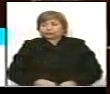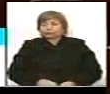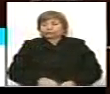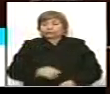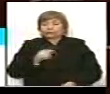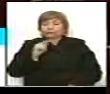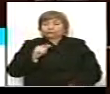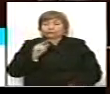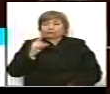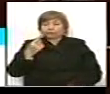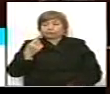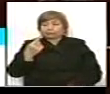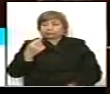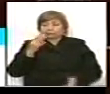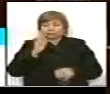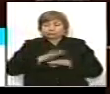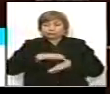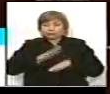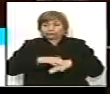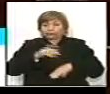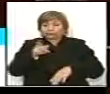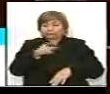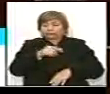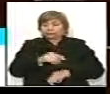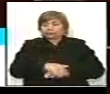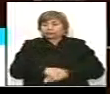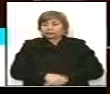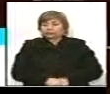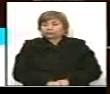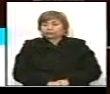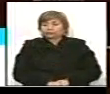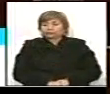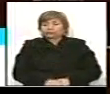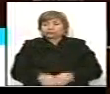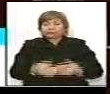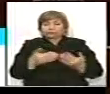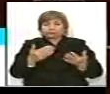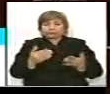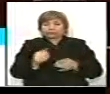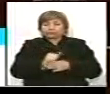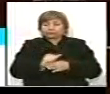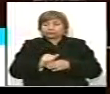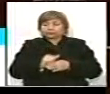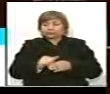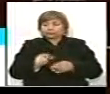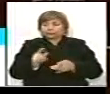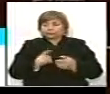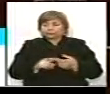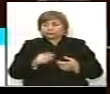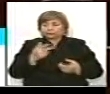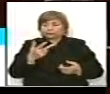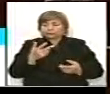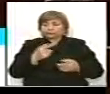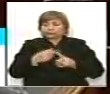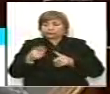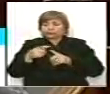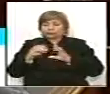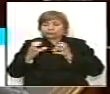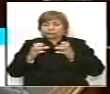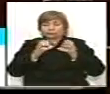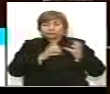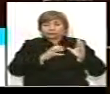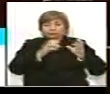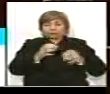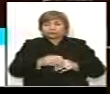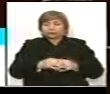Y ahí primera advertencia. He dado el taller en, creo que hasta ahora, 3 diferentes